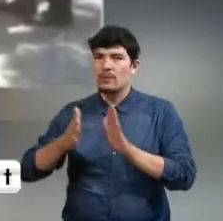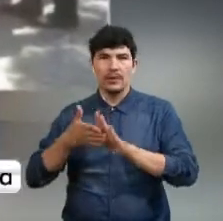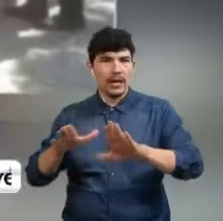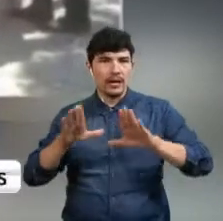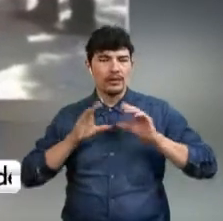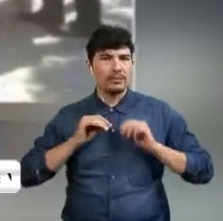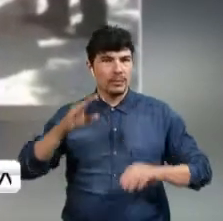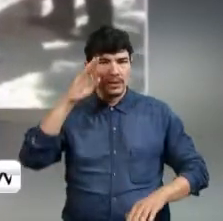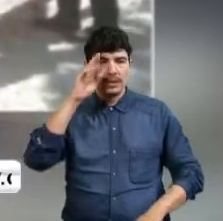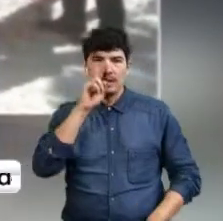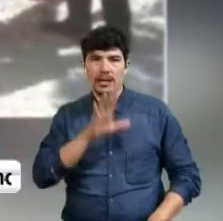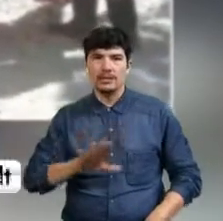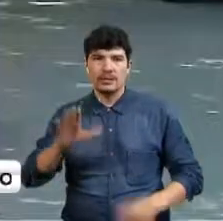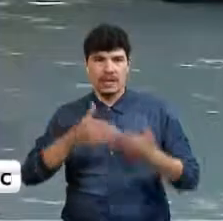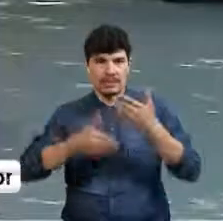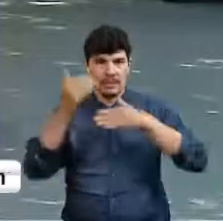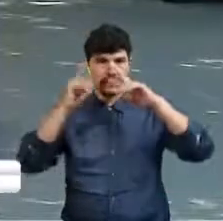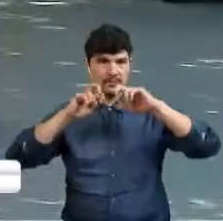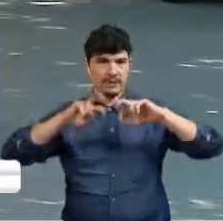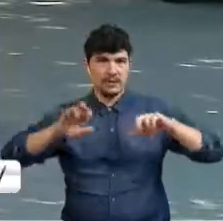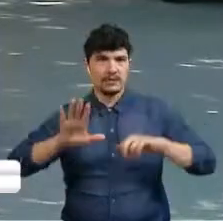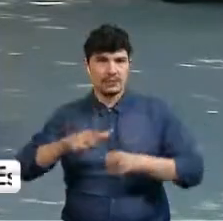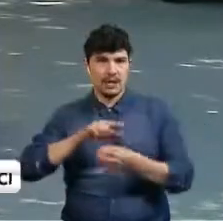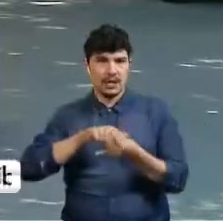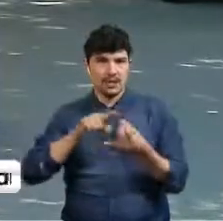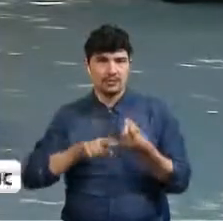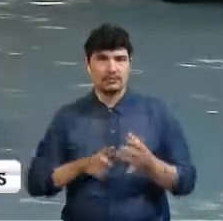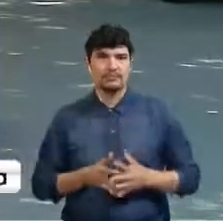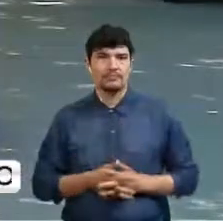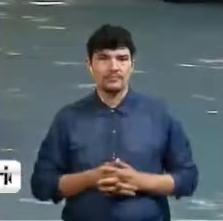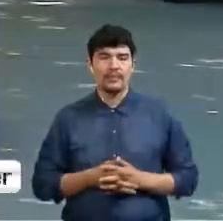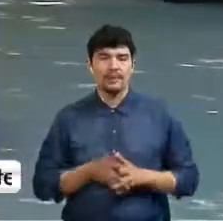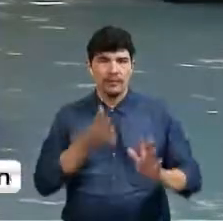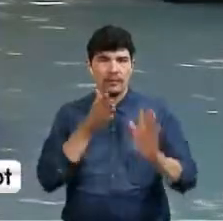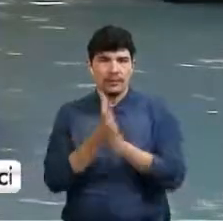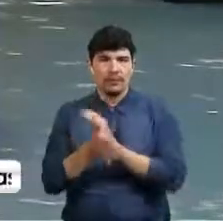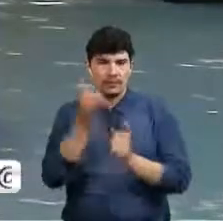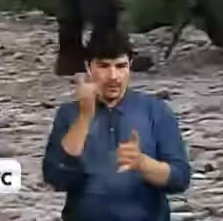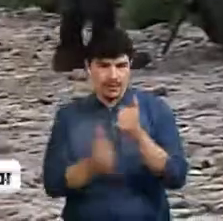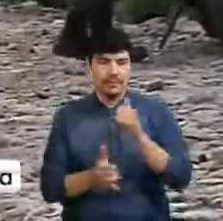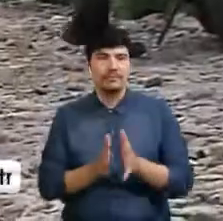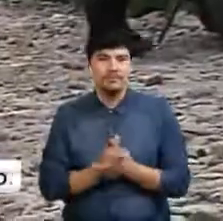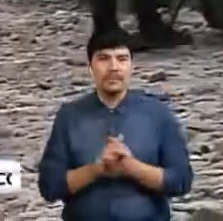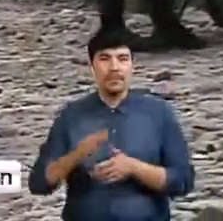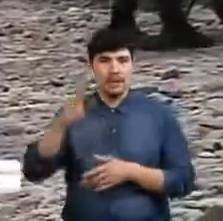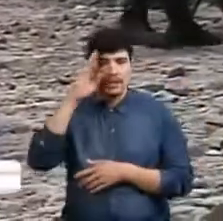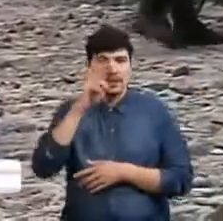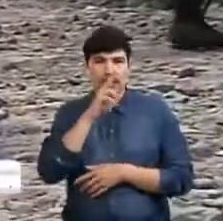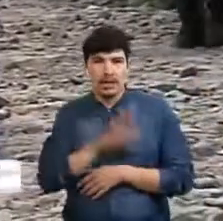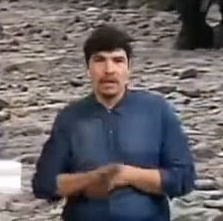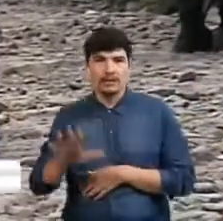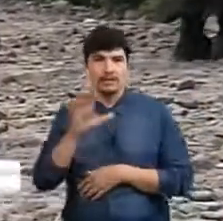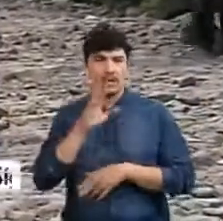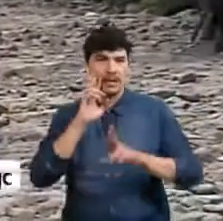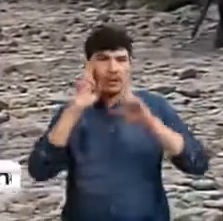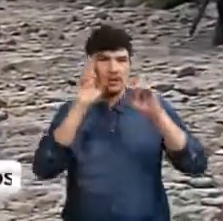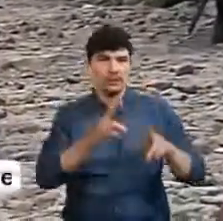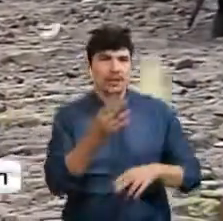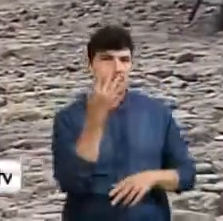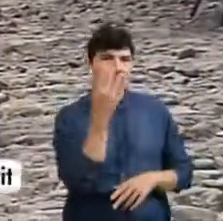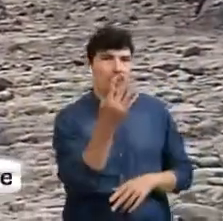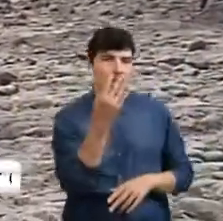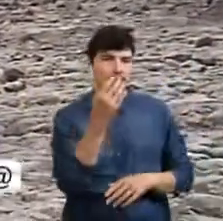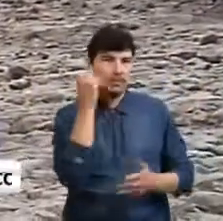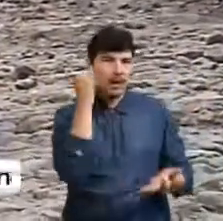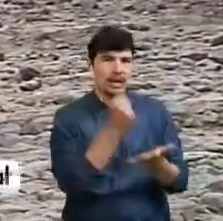que las autoridades investigan. Muy bien, dato de cierre, y es que las autoridades han tipificado 4 homicidios en lo que va